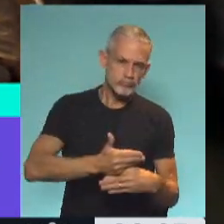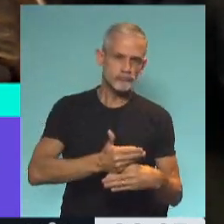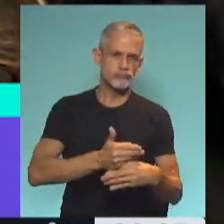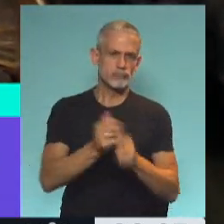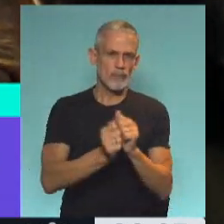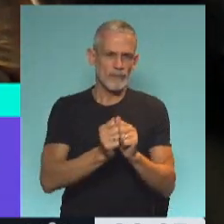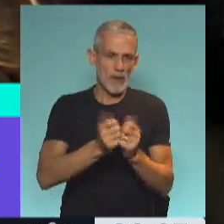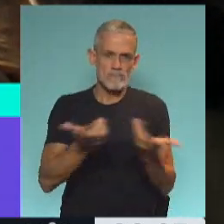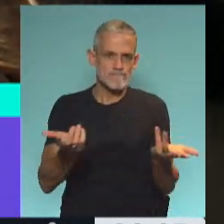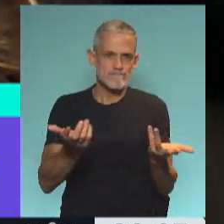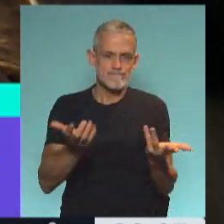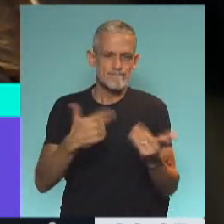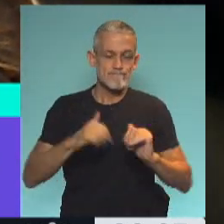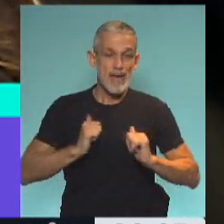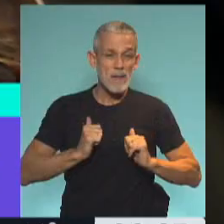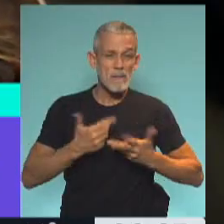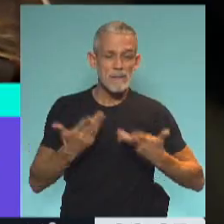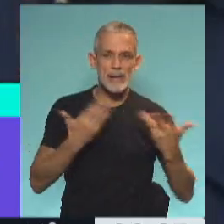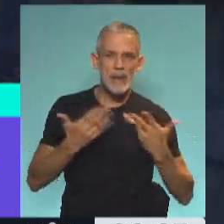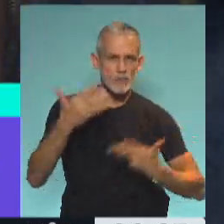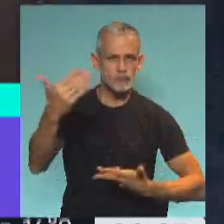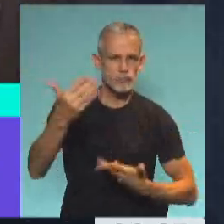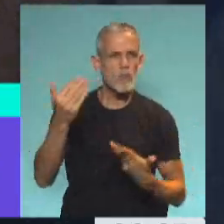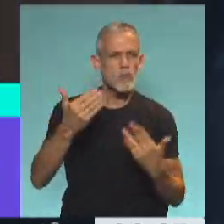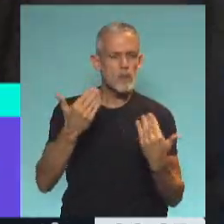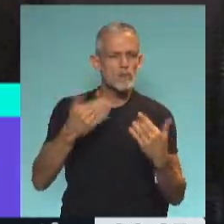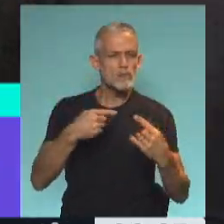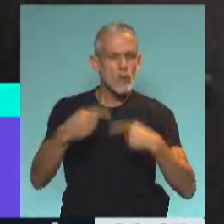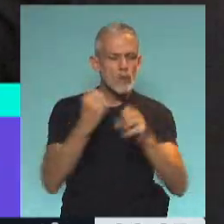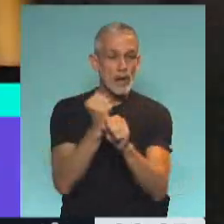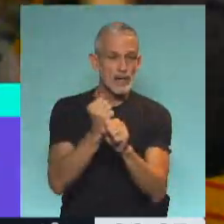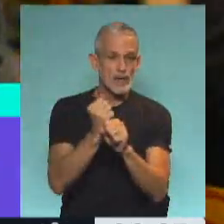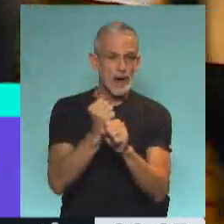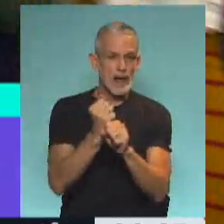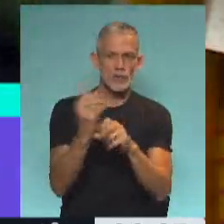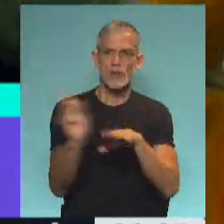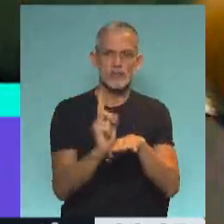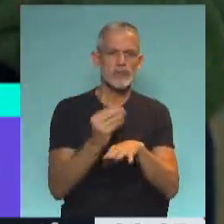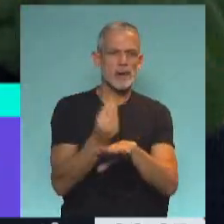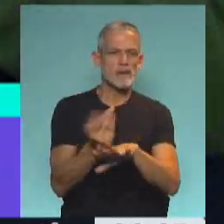y bueno, con la esperanza de que podamos seguir trabajando con un síndico.